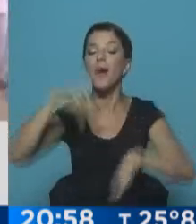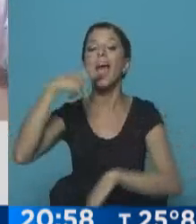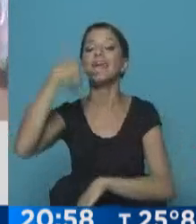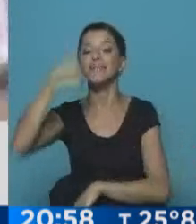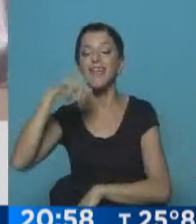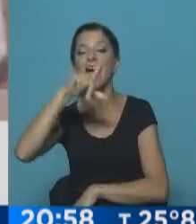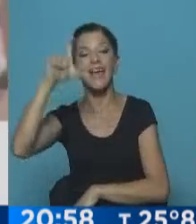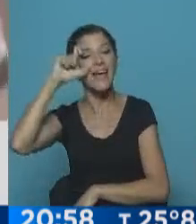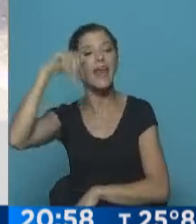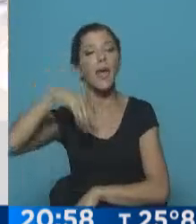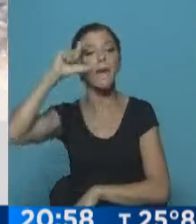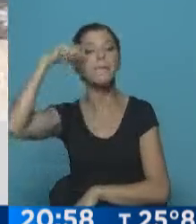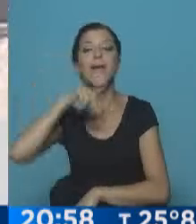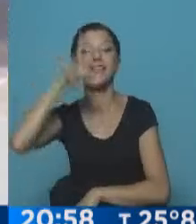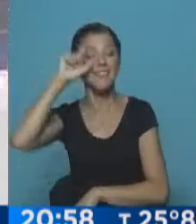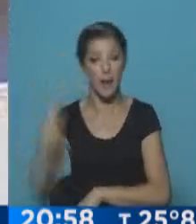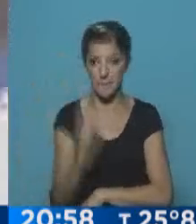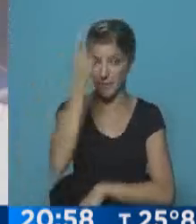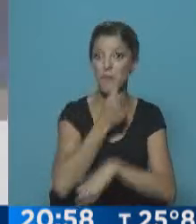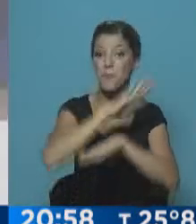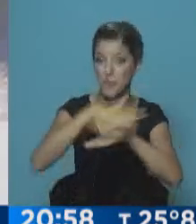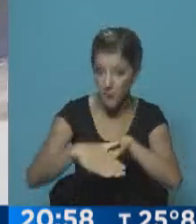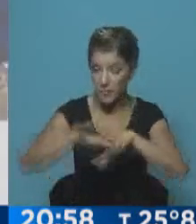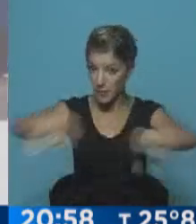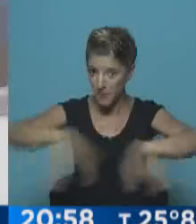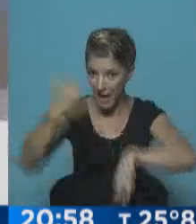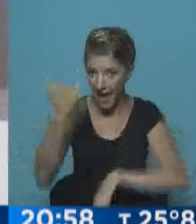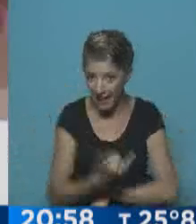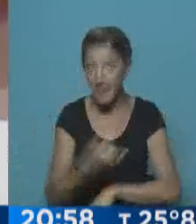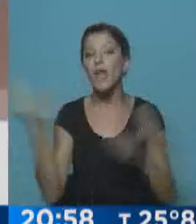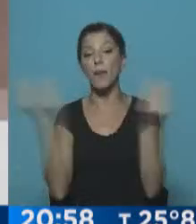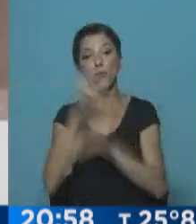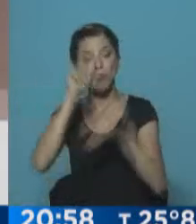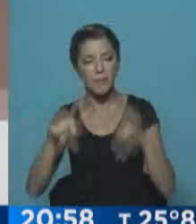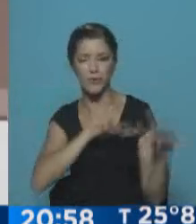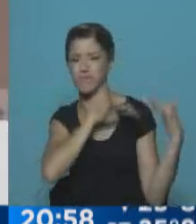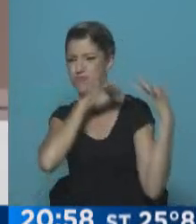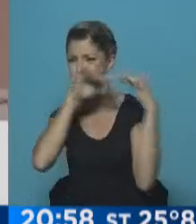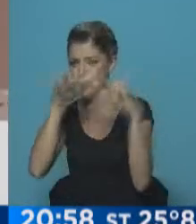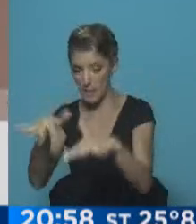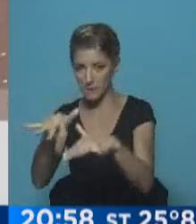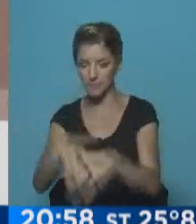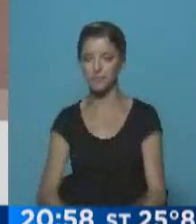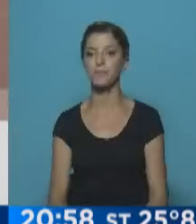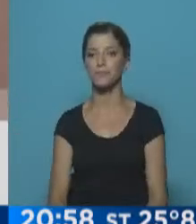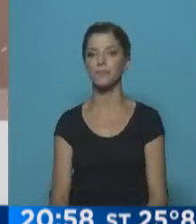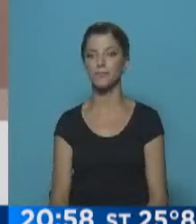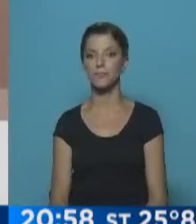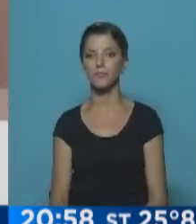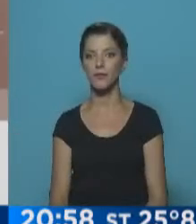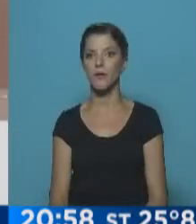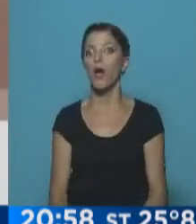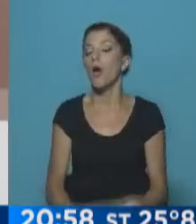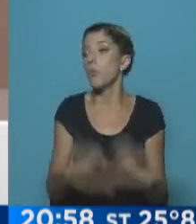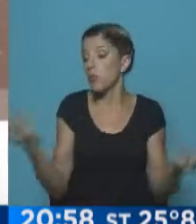Tuyú, la primera playa del Partido de la Costa, que se llena de turistas temporada tras temporada. Bueno, volvemos porque es un